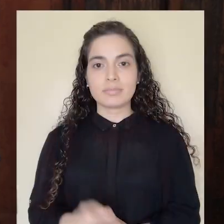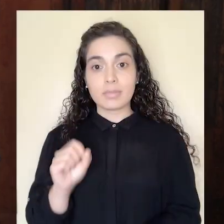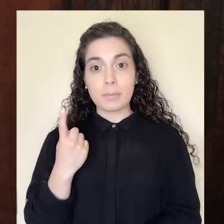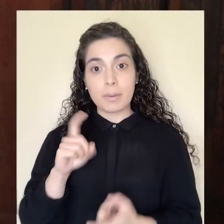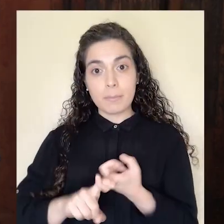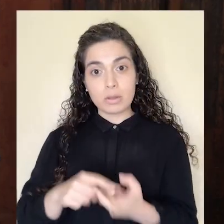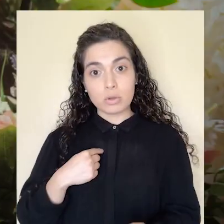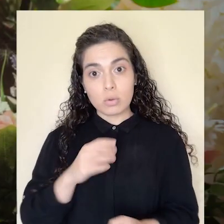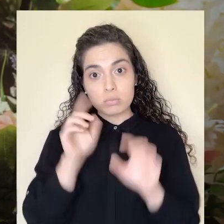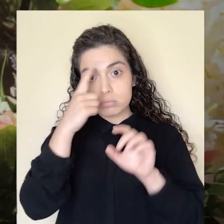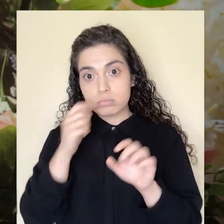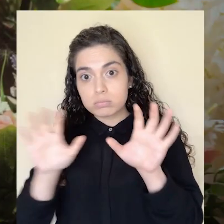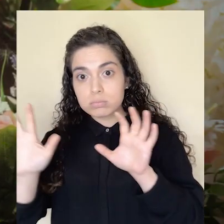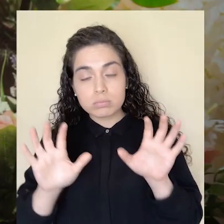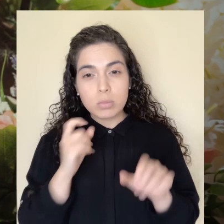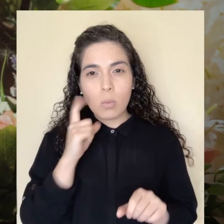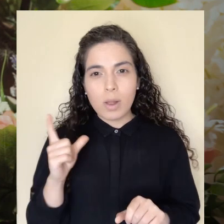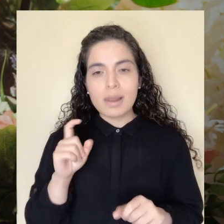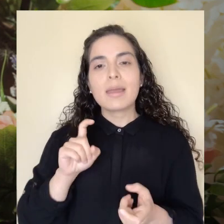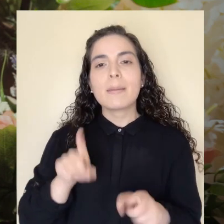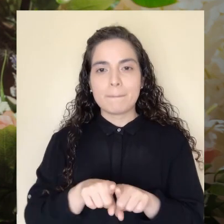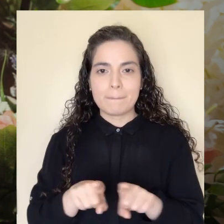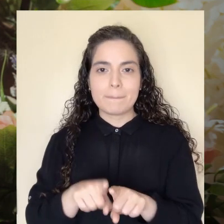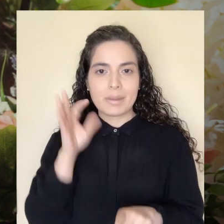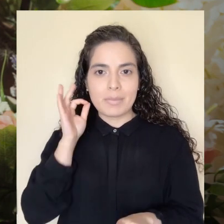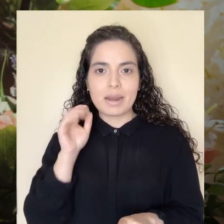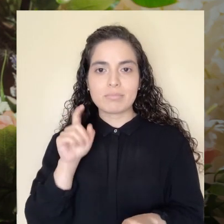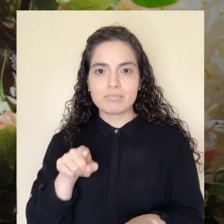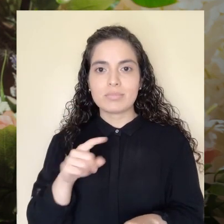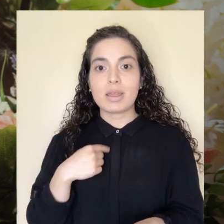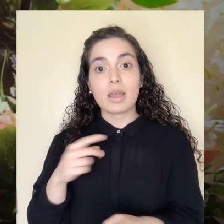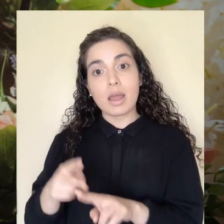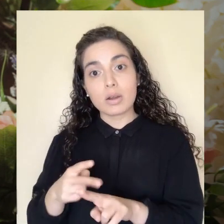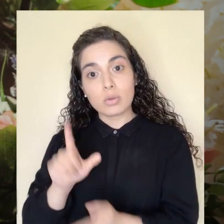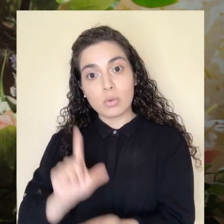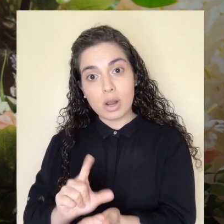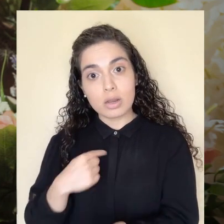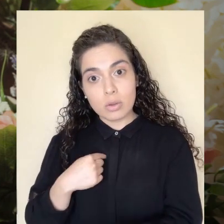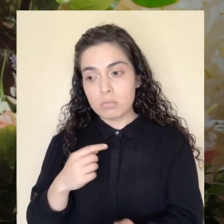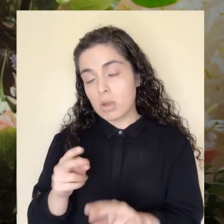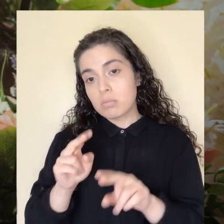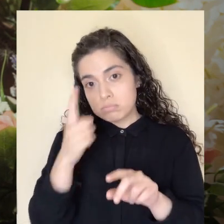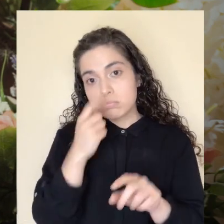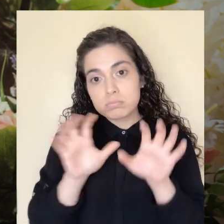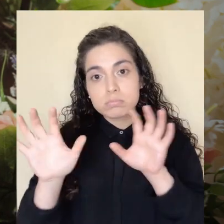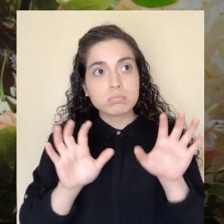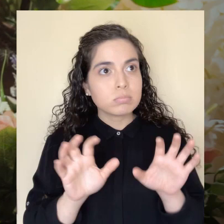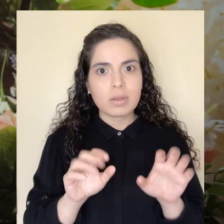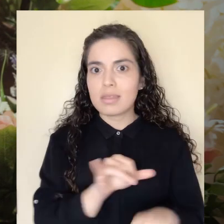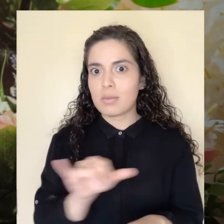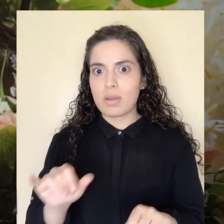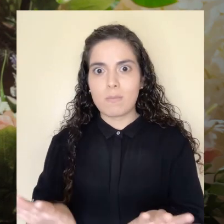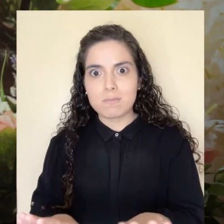El primer matrimonio que decoré fue el de mi hermana, que ella se casó, arrendó un local y fue un boom. Fue un boom